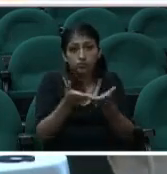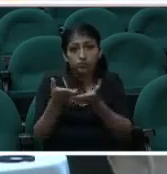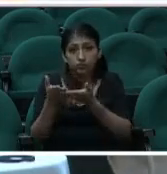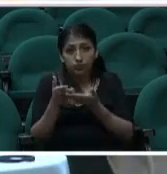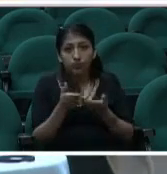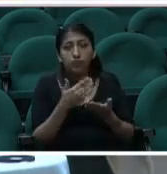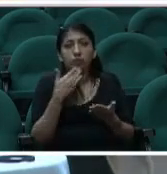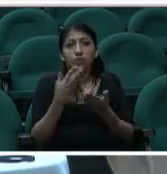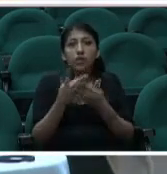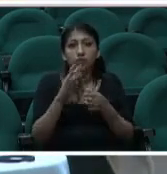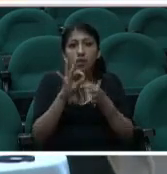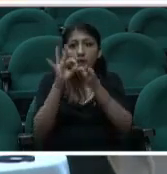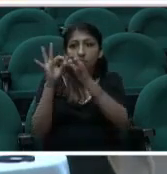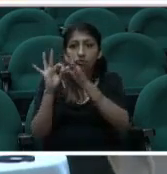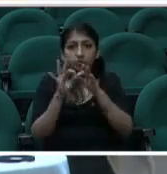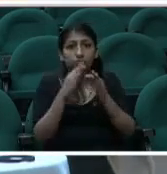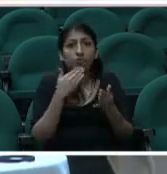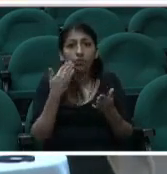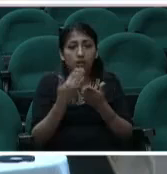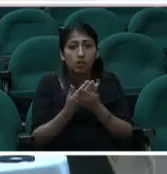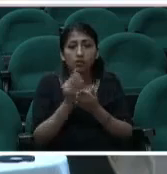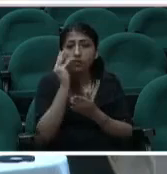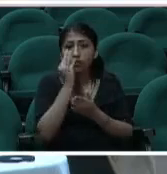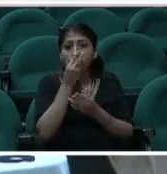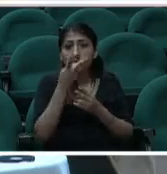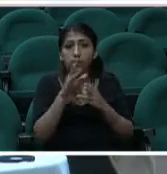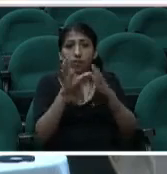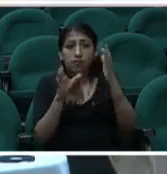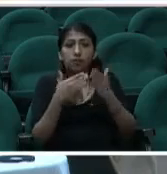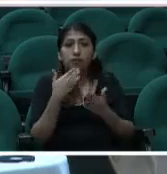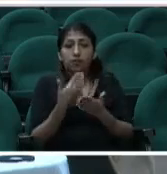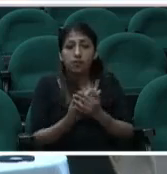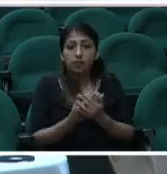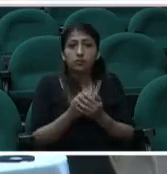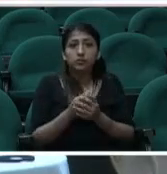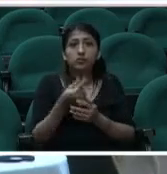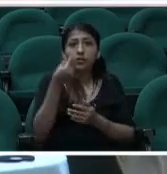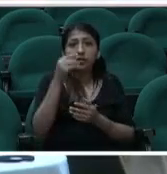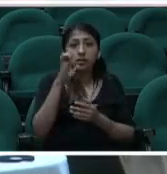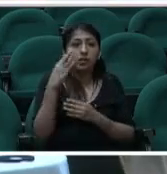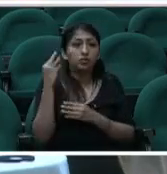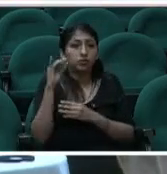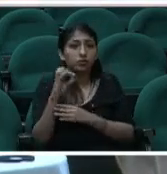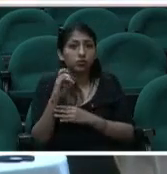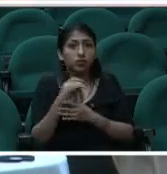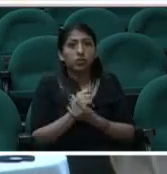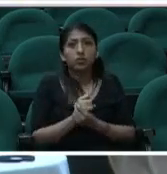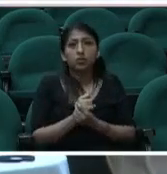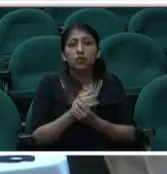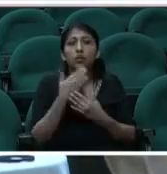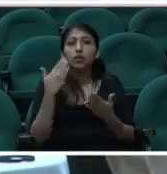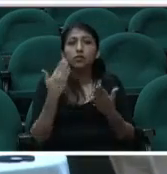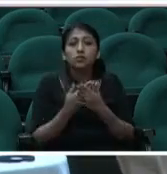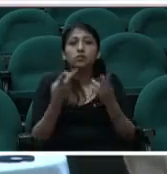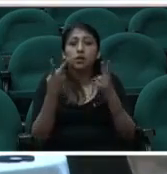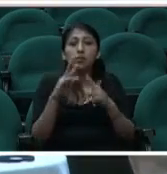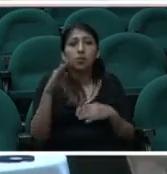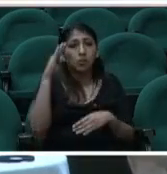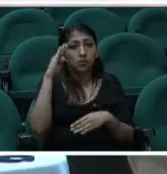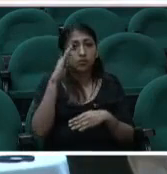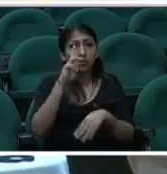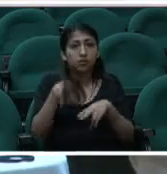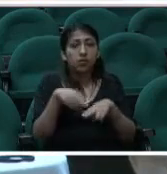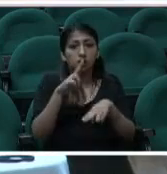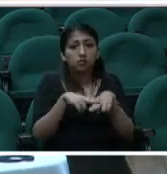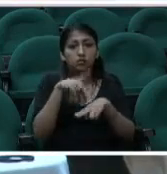haya que eventos arreglo escénico y booking sería también llega sonido agradecemos también a la policía